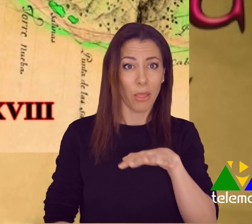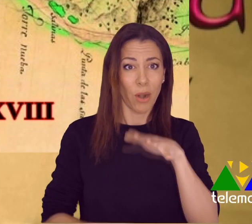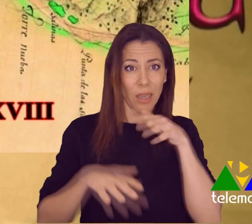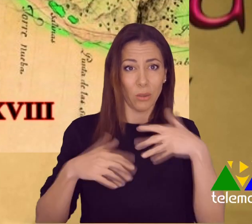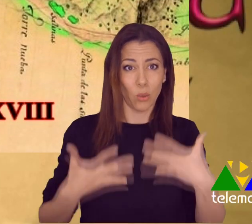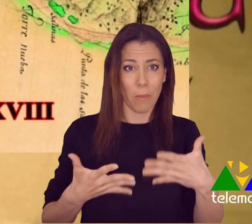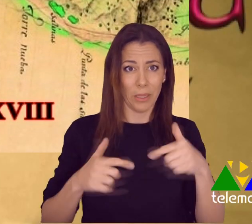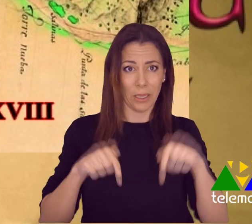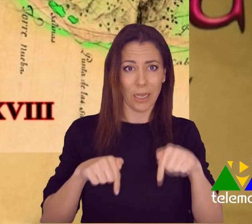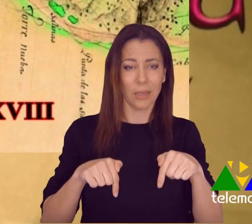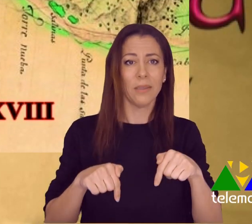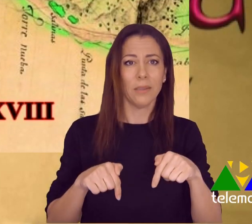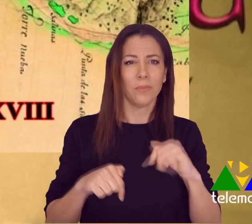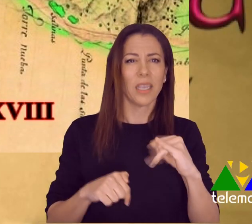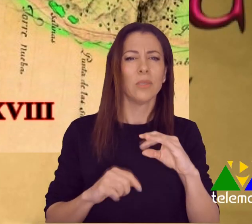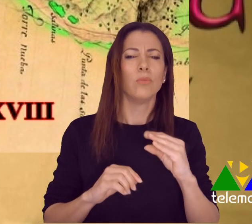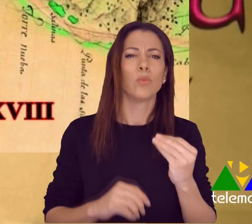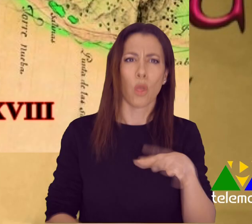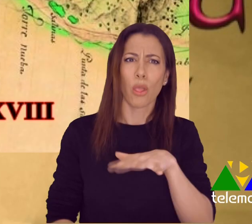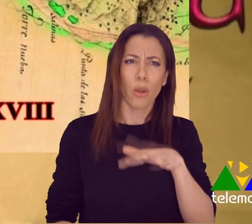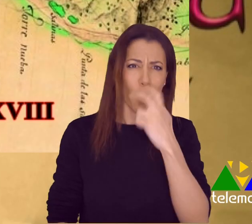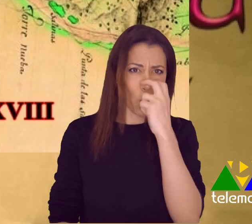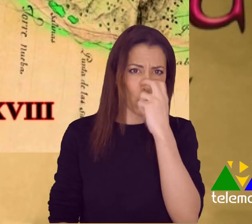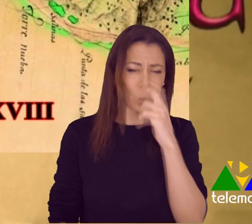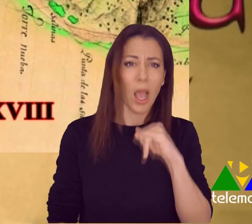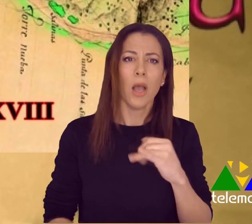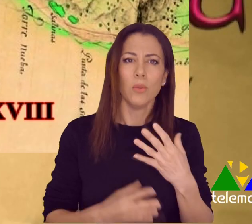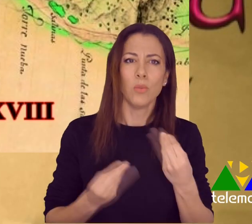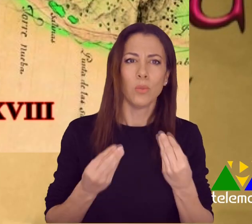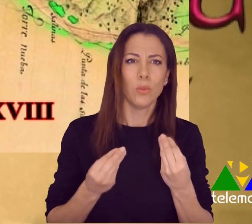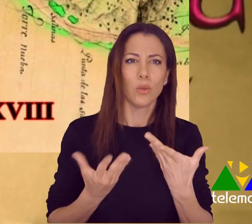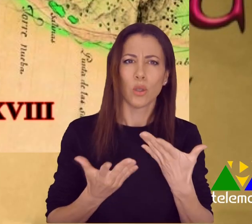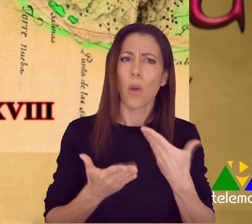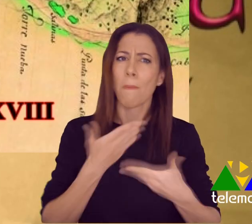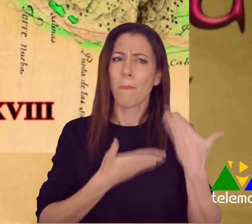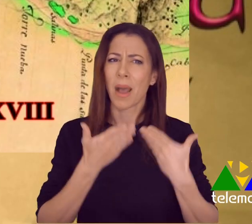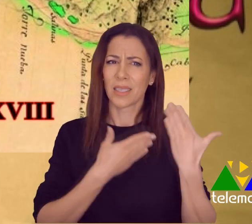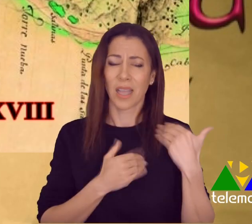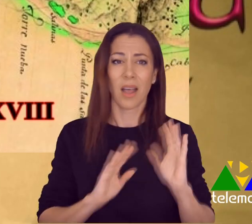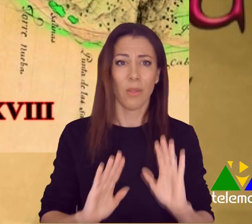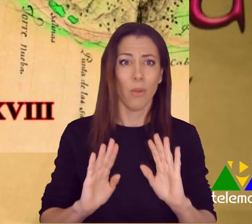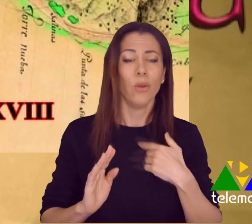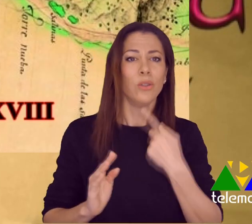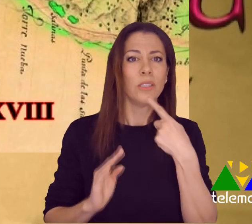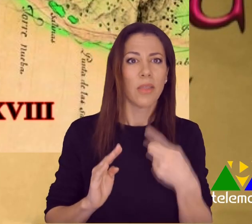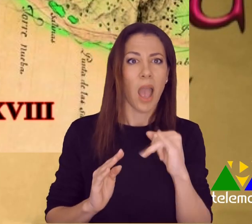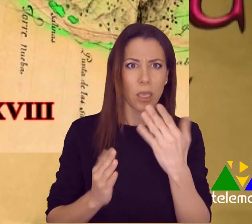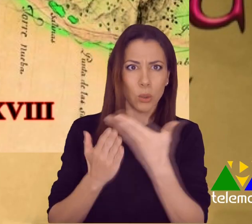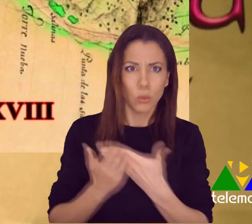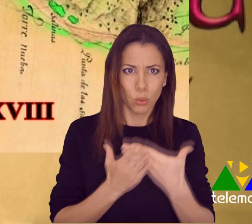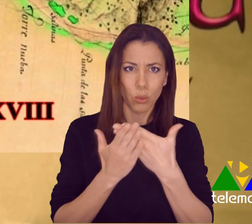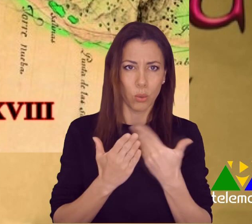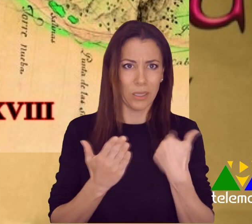aquí, que es una zona muy curiosa, que ha tenido mucho pasado, que decíamos que hay algunos